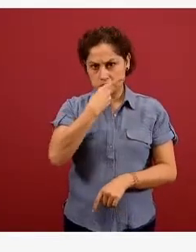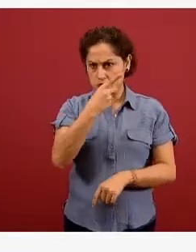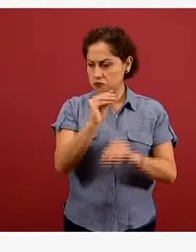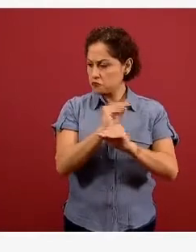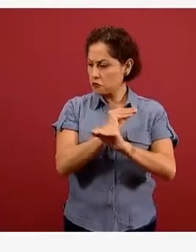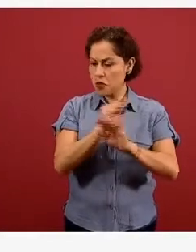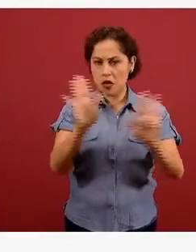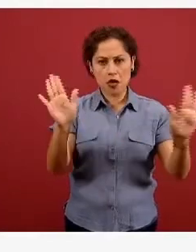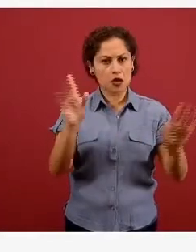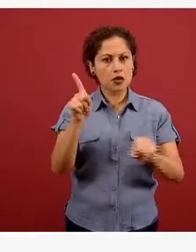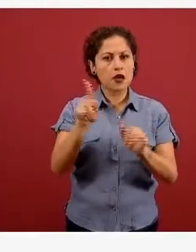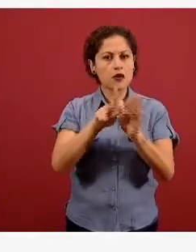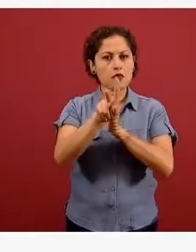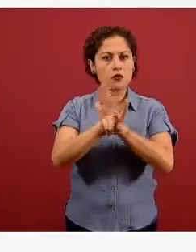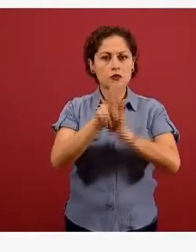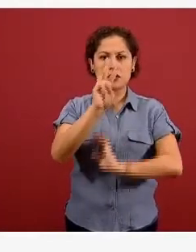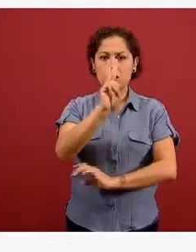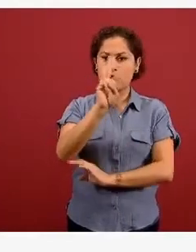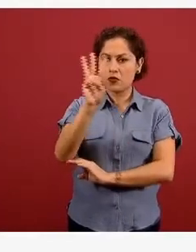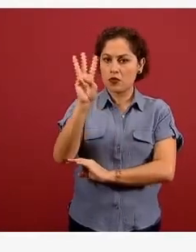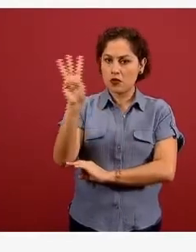videos están en